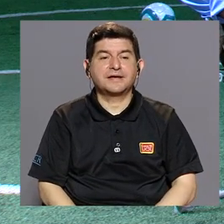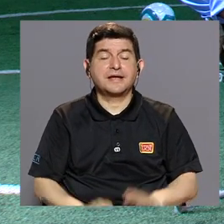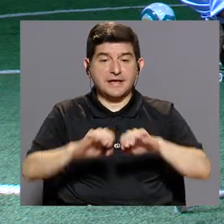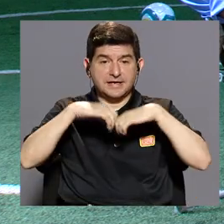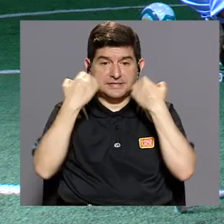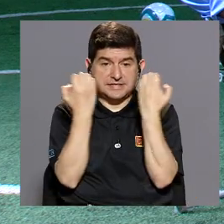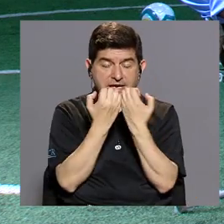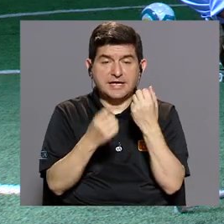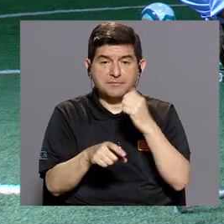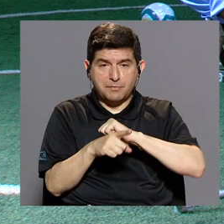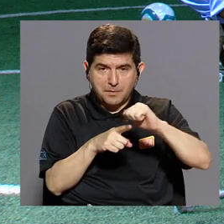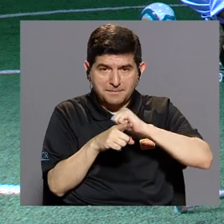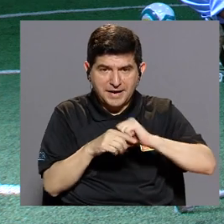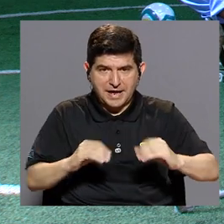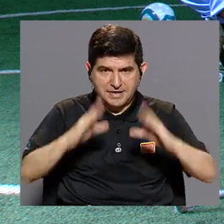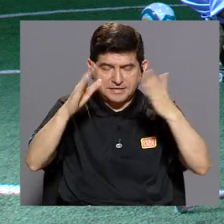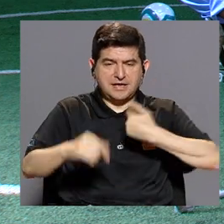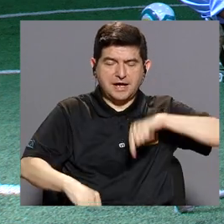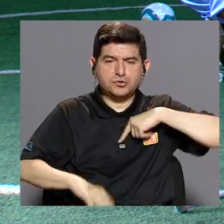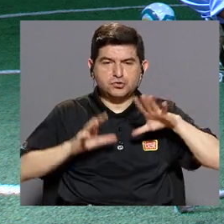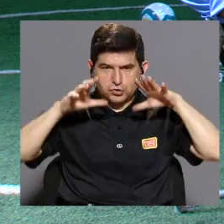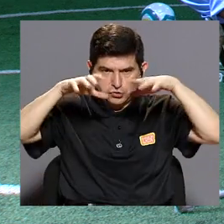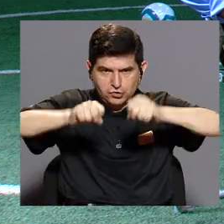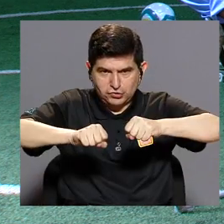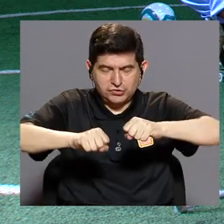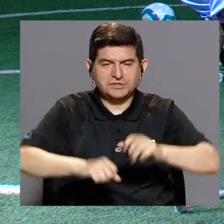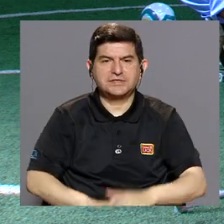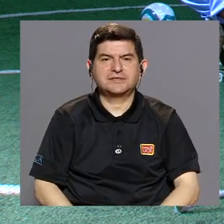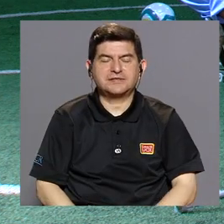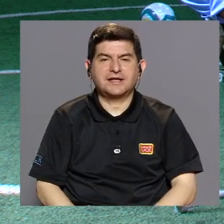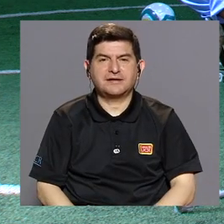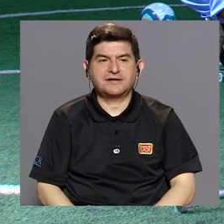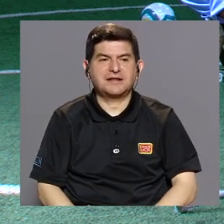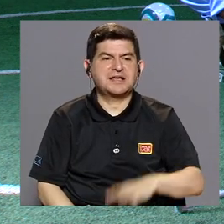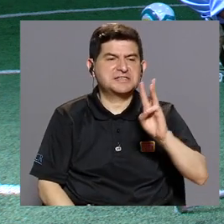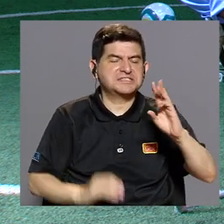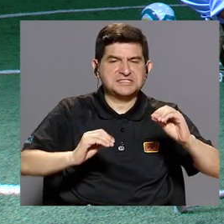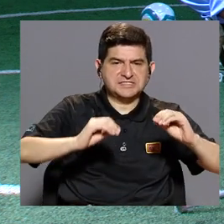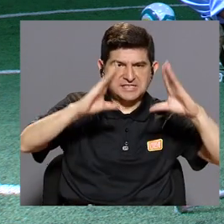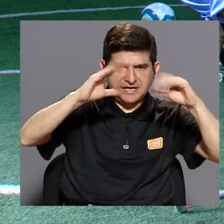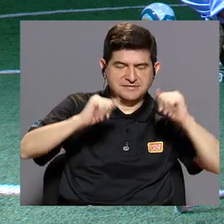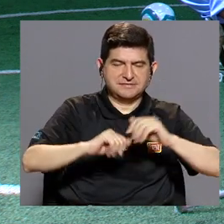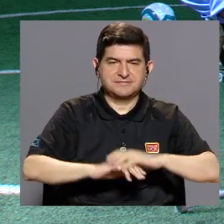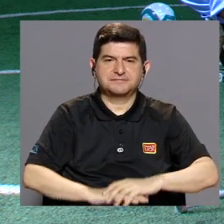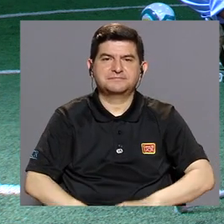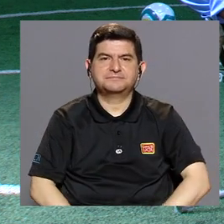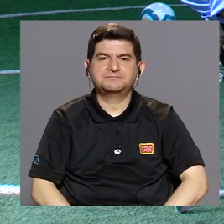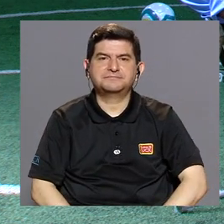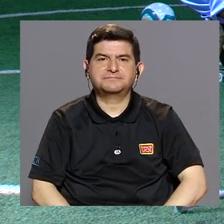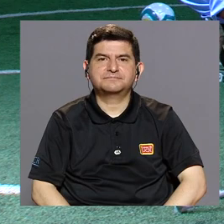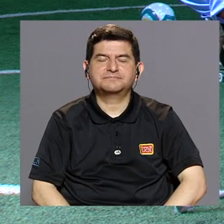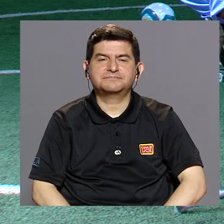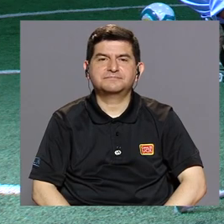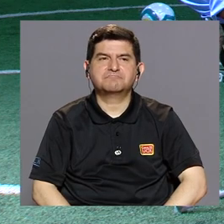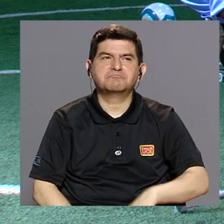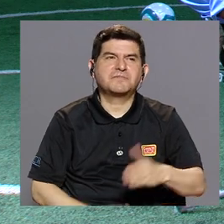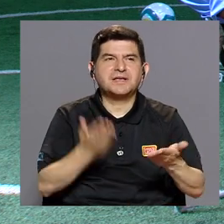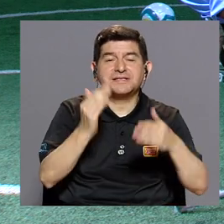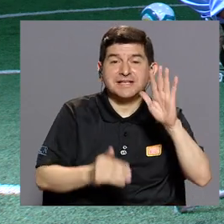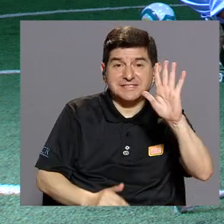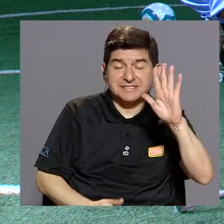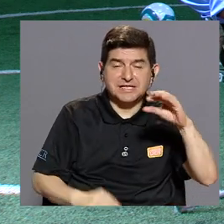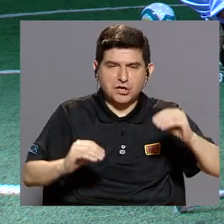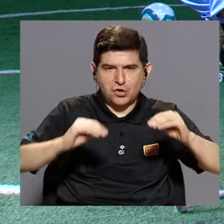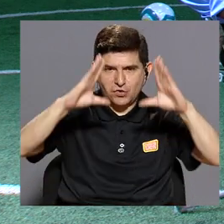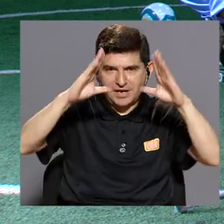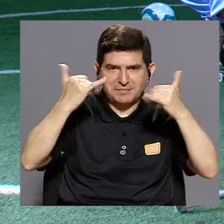si la selección entra en la mañana, nosotros la citamos por lo general con grupos seleccionados, 6 de la mañana, bueno, 5, el